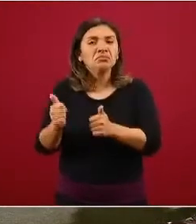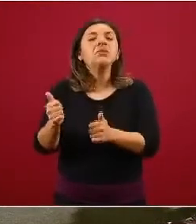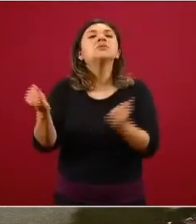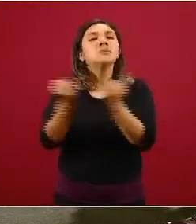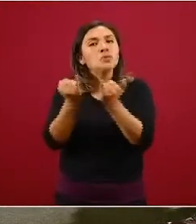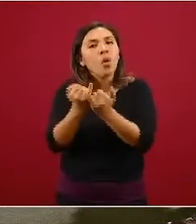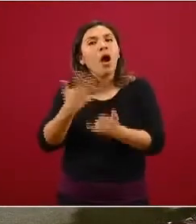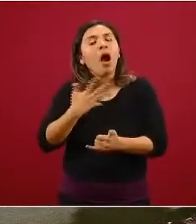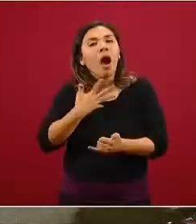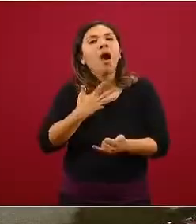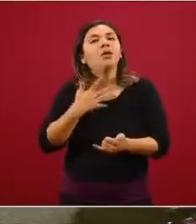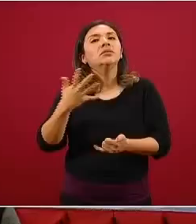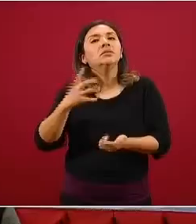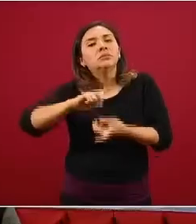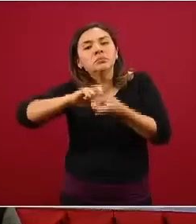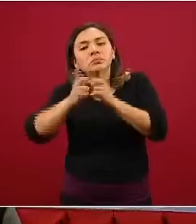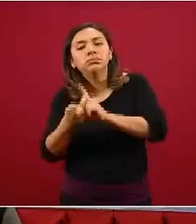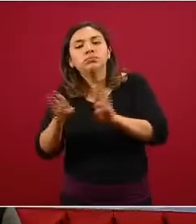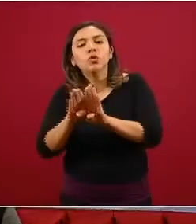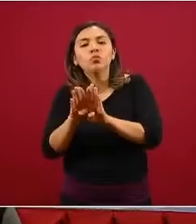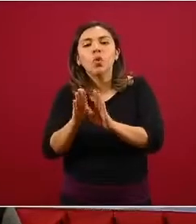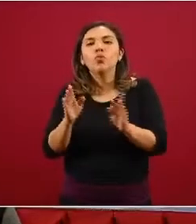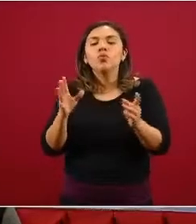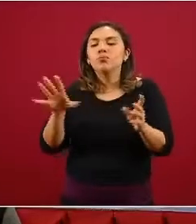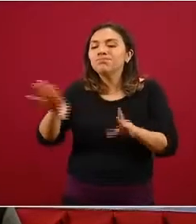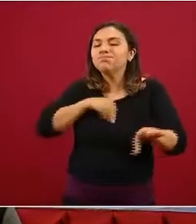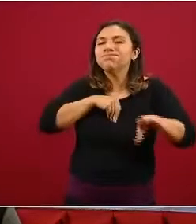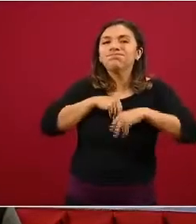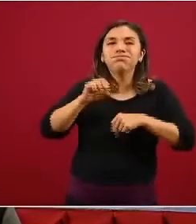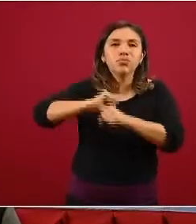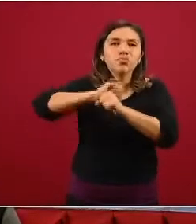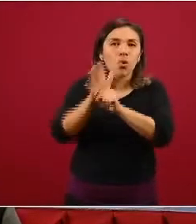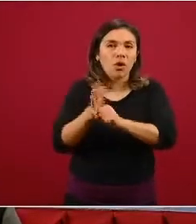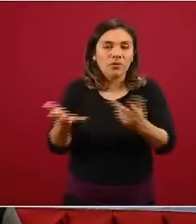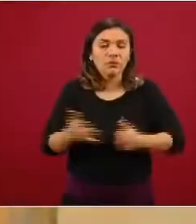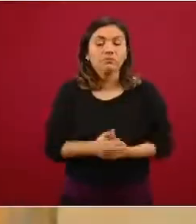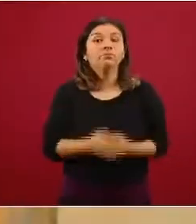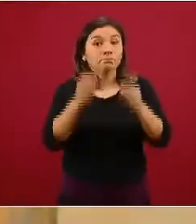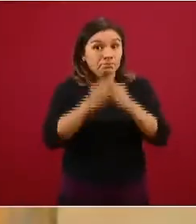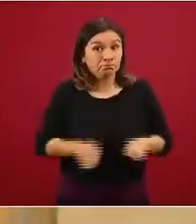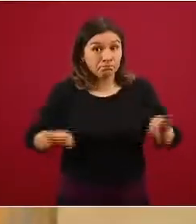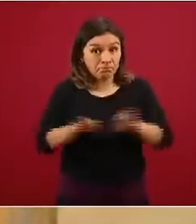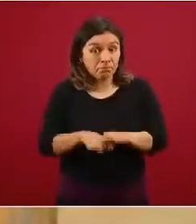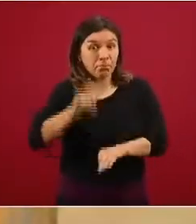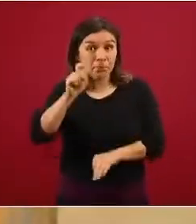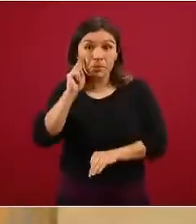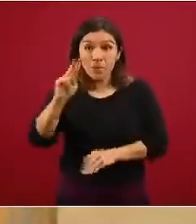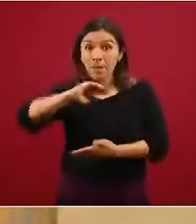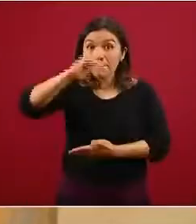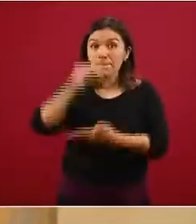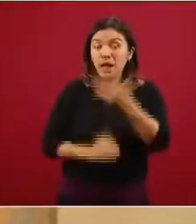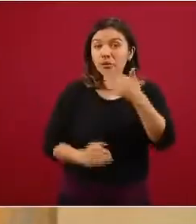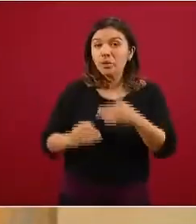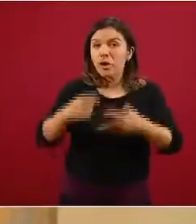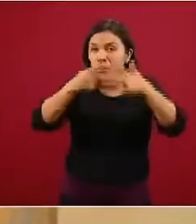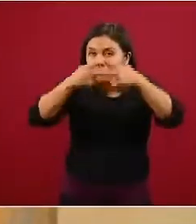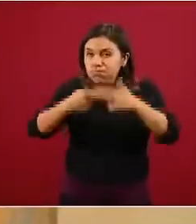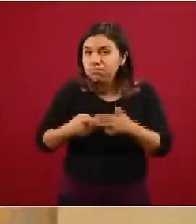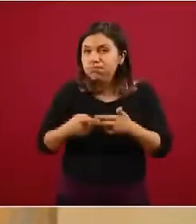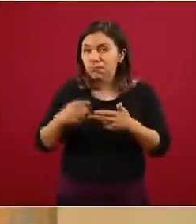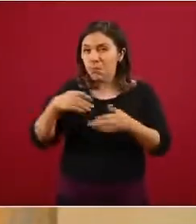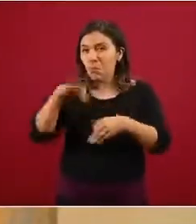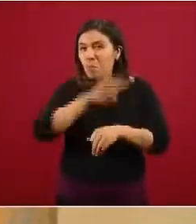y que también habrán tenido contacto con el virus SARS-CoV-2. Importante la reducción ya de los casos